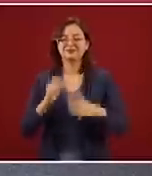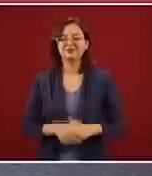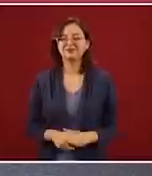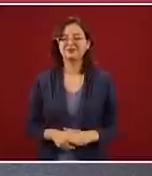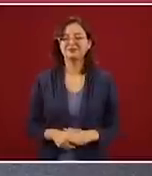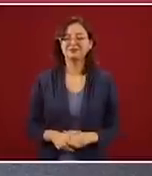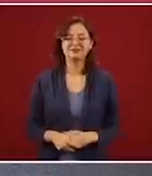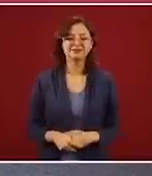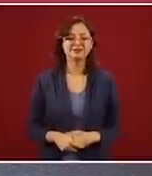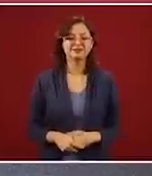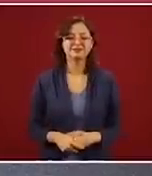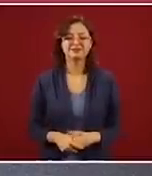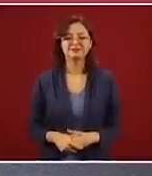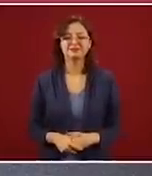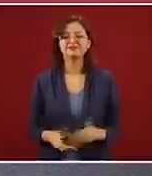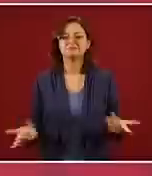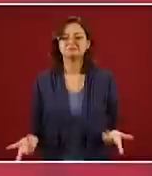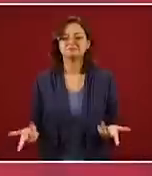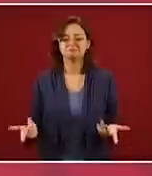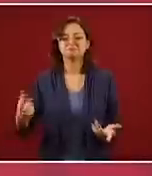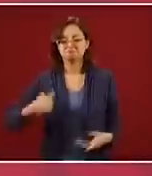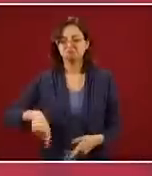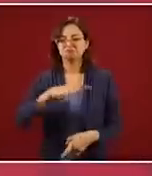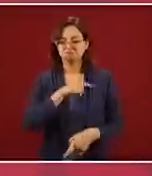Y estamos trabajando en eso.